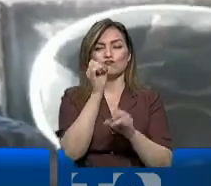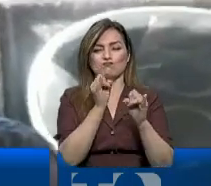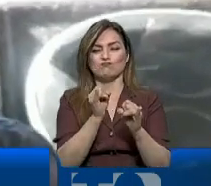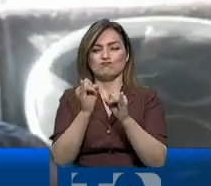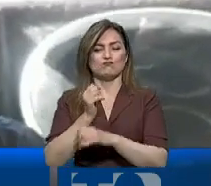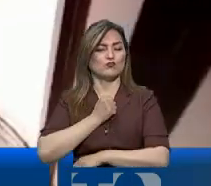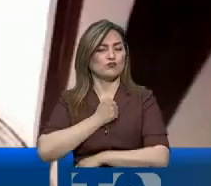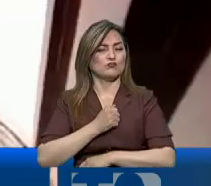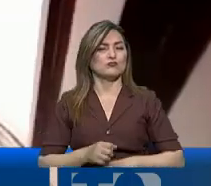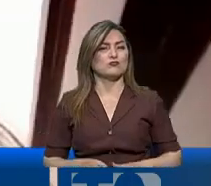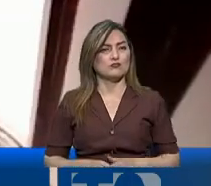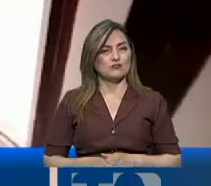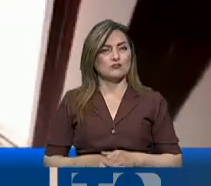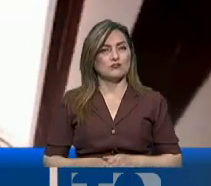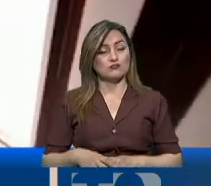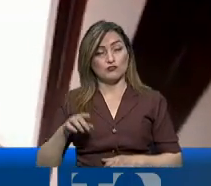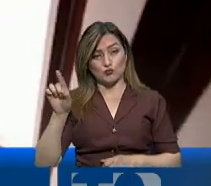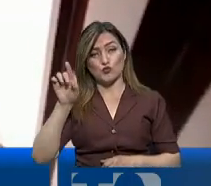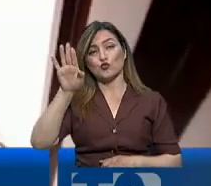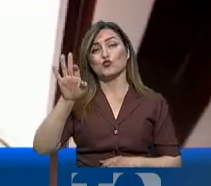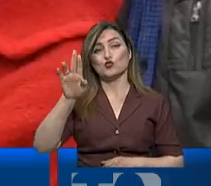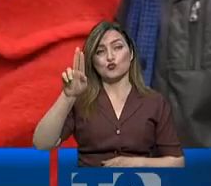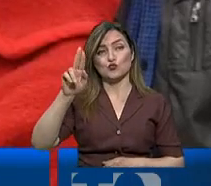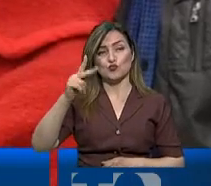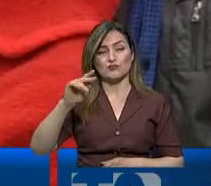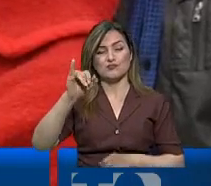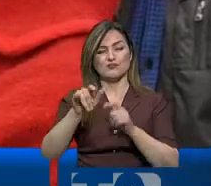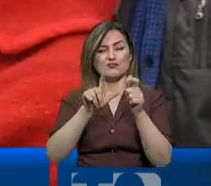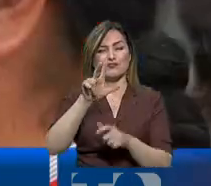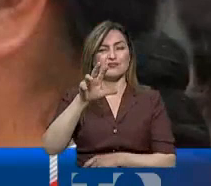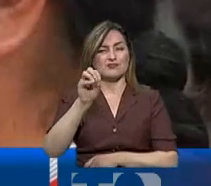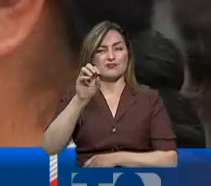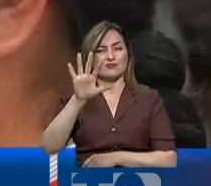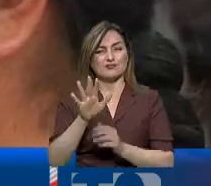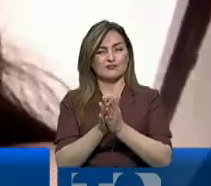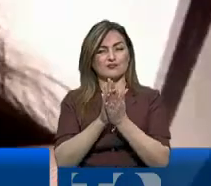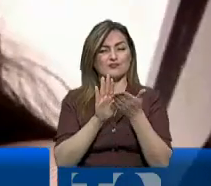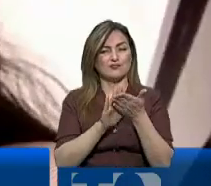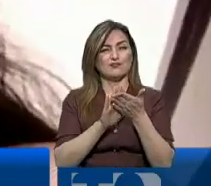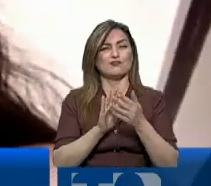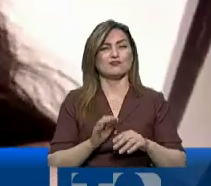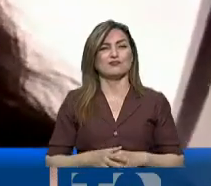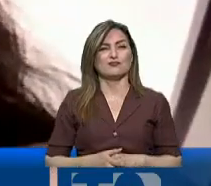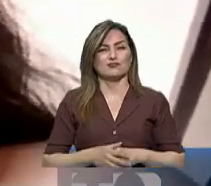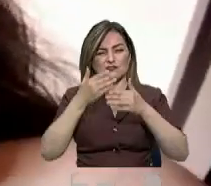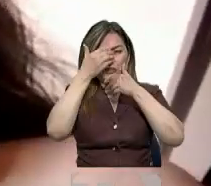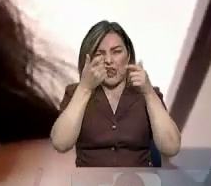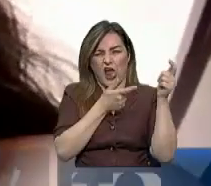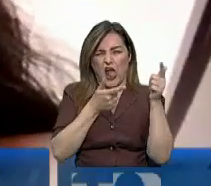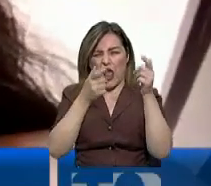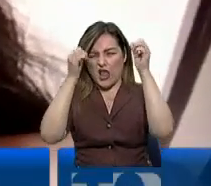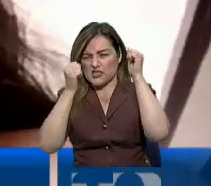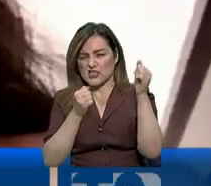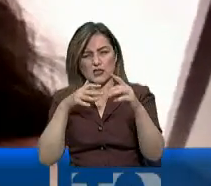de nosotros. Josefina Tunqui está en la lista de las 305 solicitudes de amnistía. No somos terroristas,